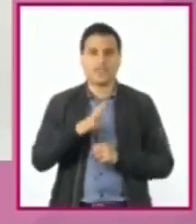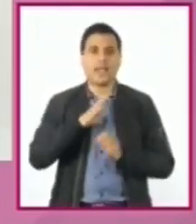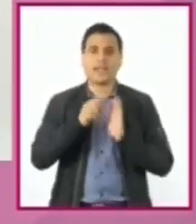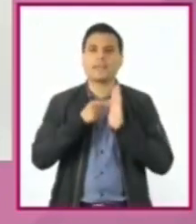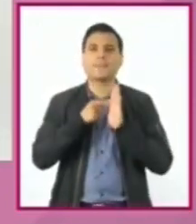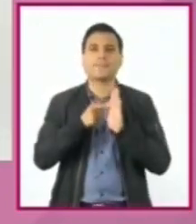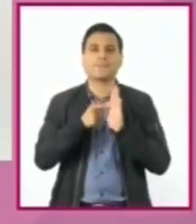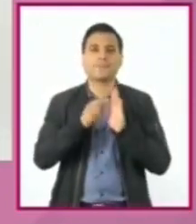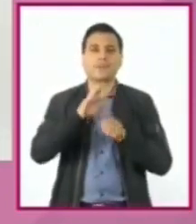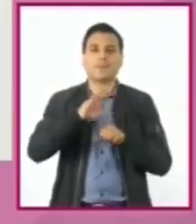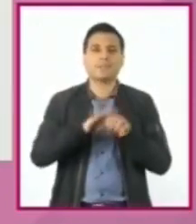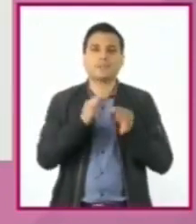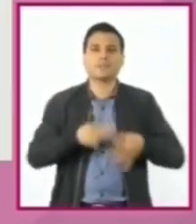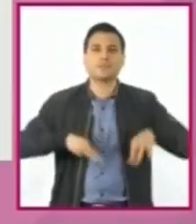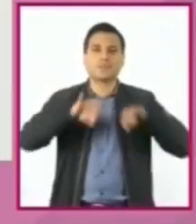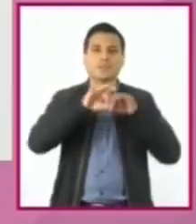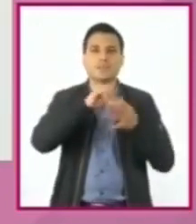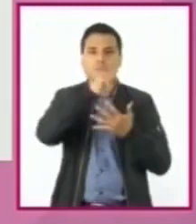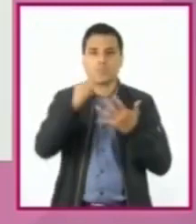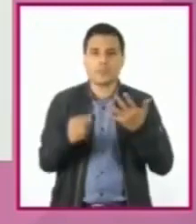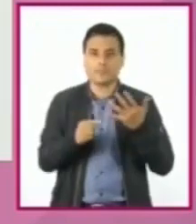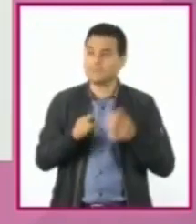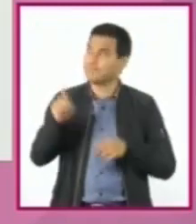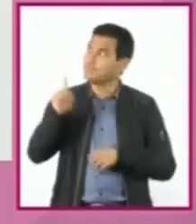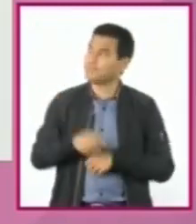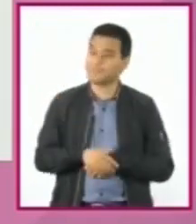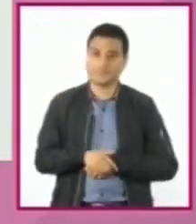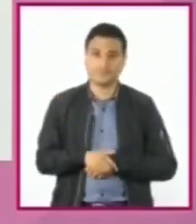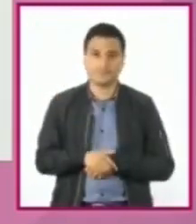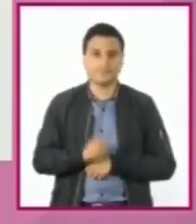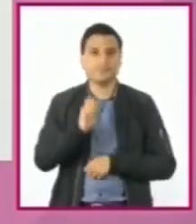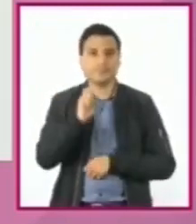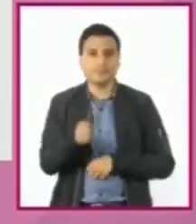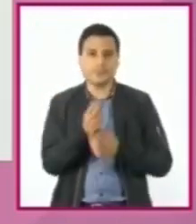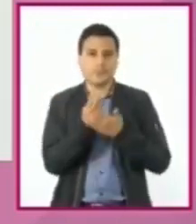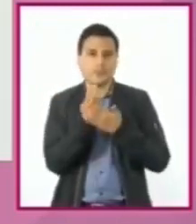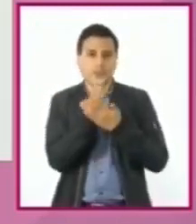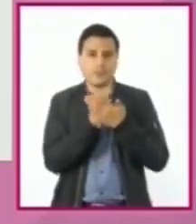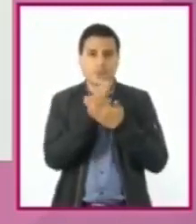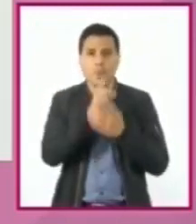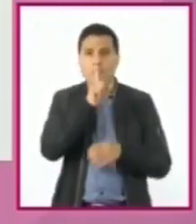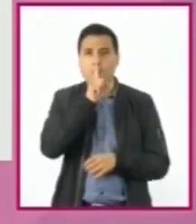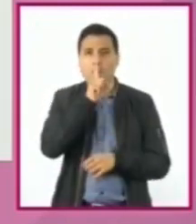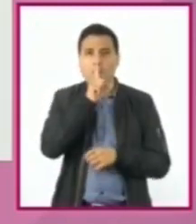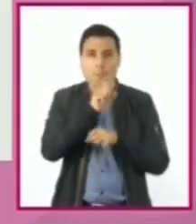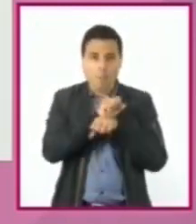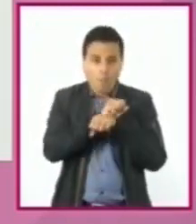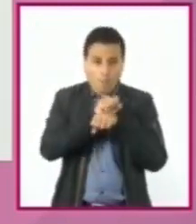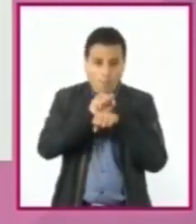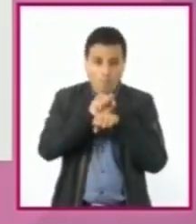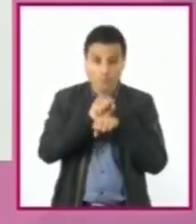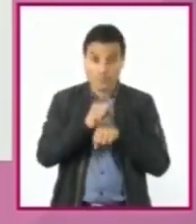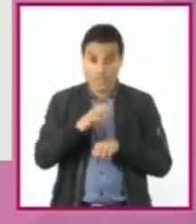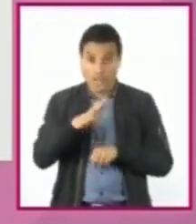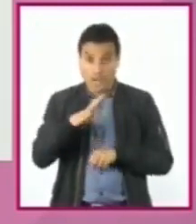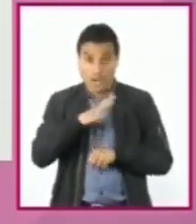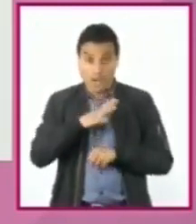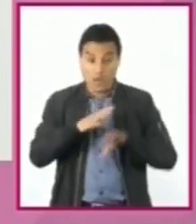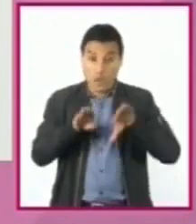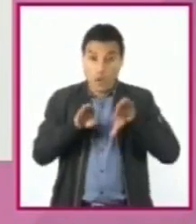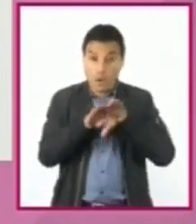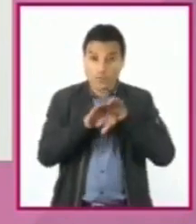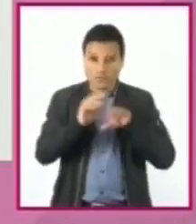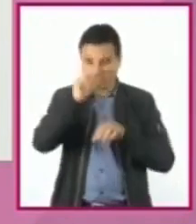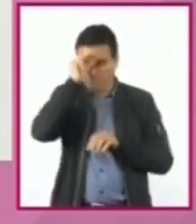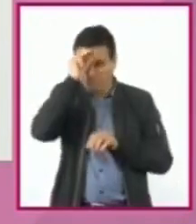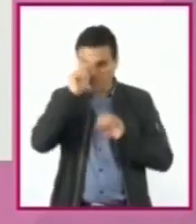más utilizadas? El croquis, por ejemplo, es un dibujo sencillo que carece de una elaboración